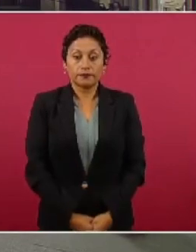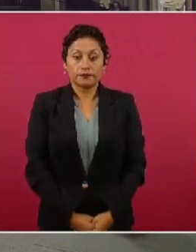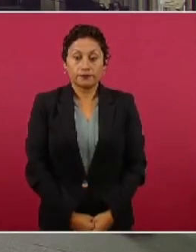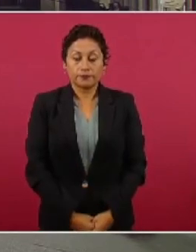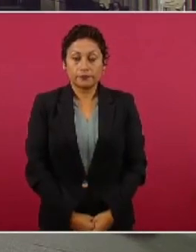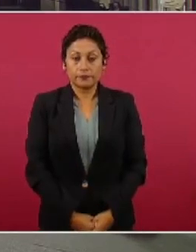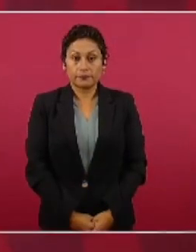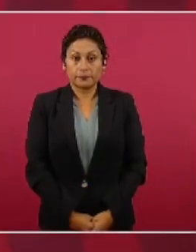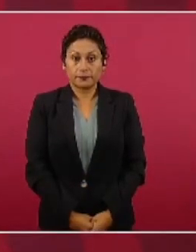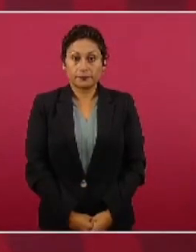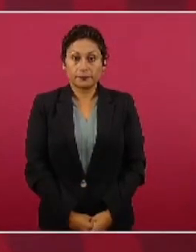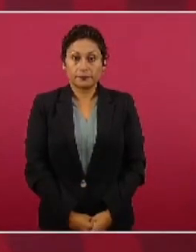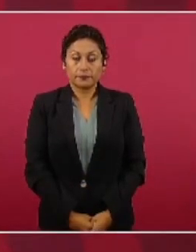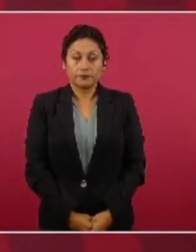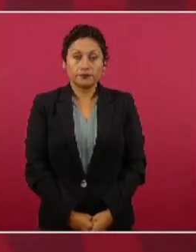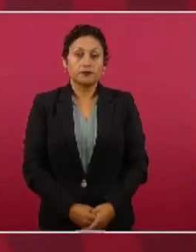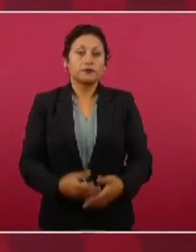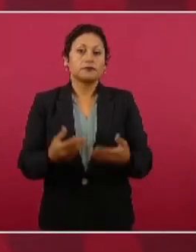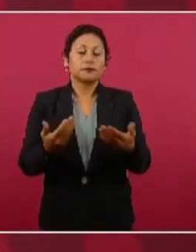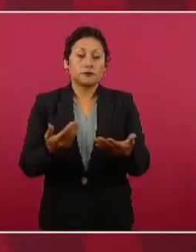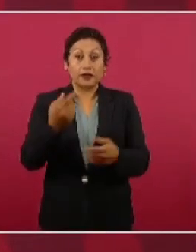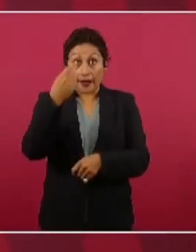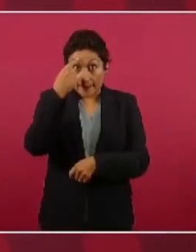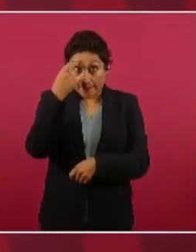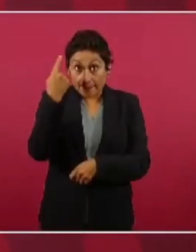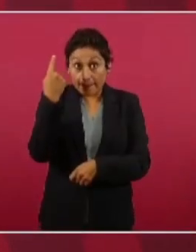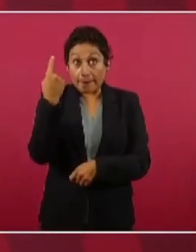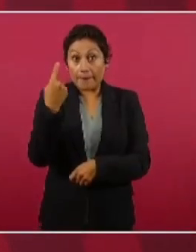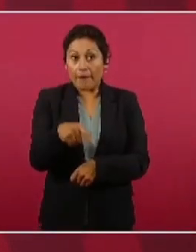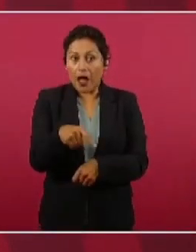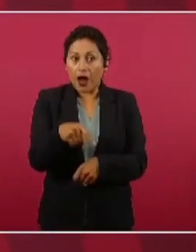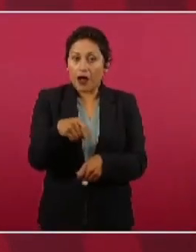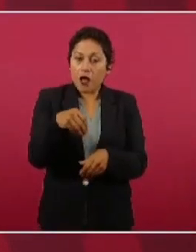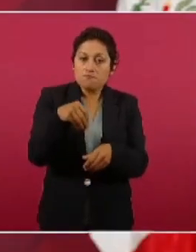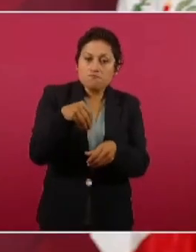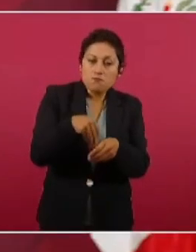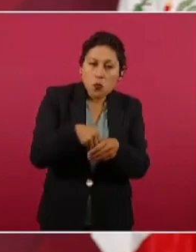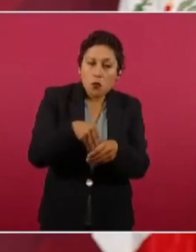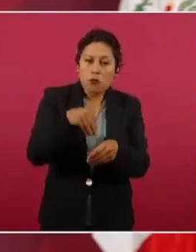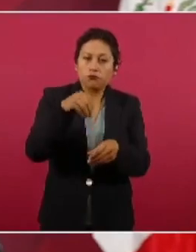Para seguir manteniendo ahorros, para